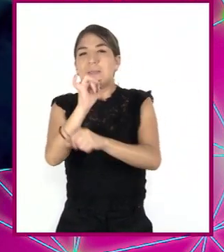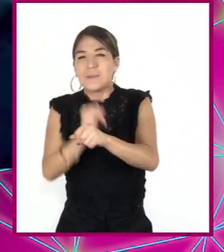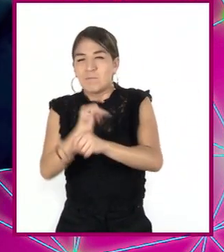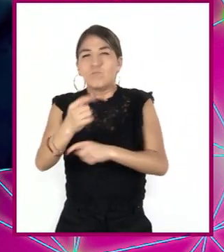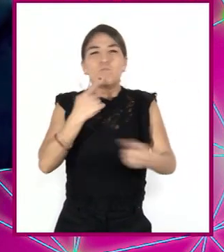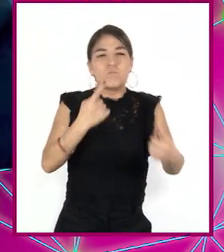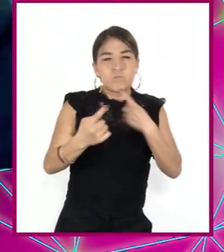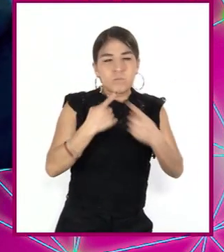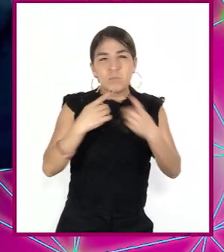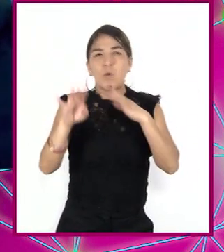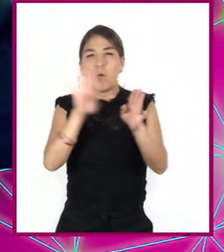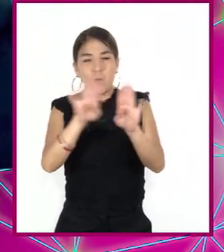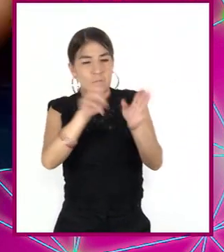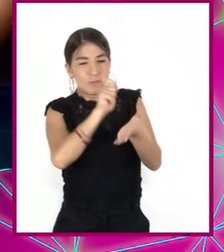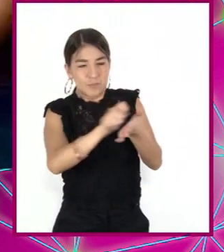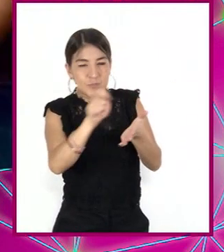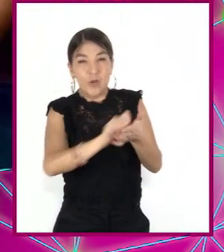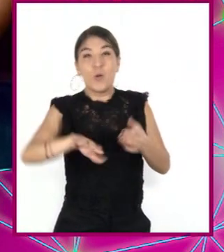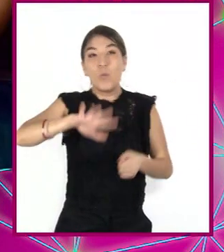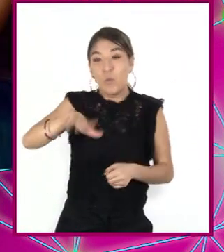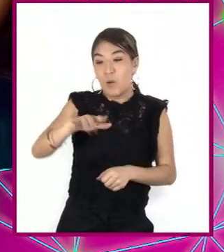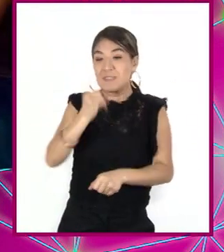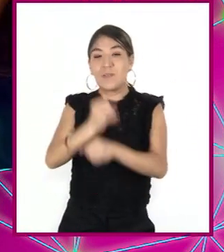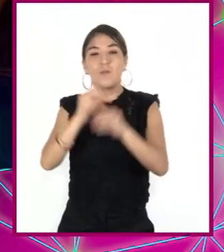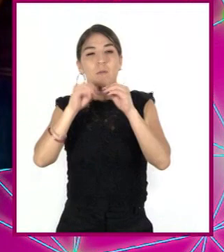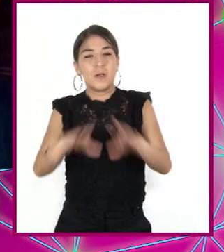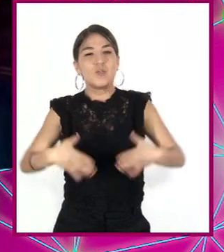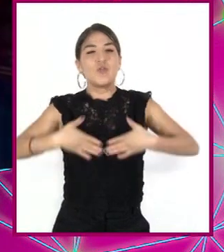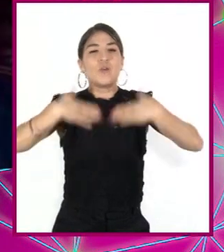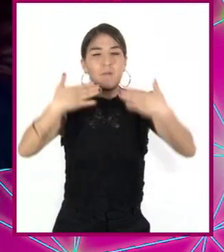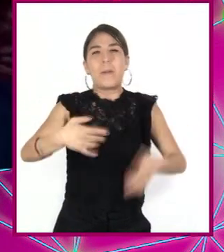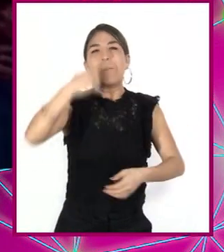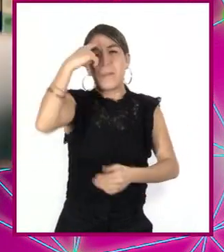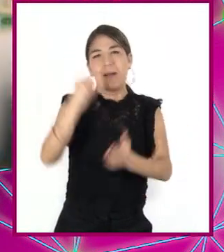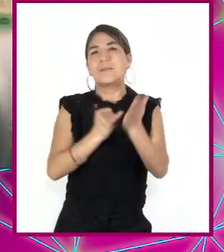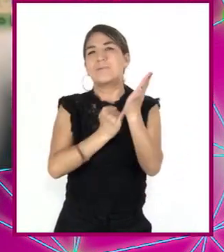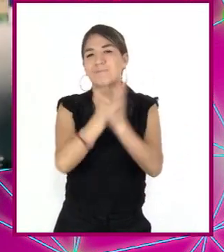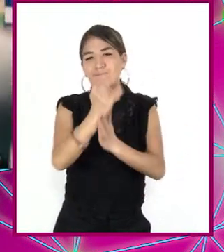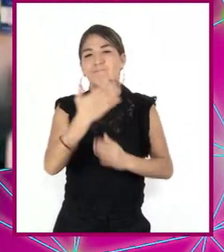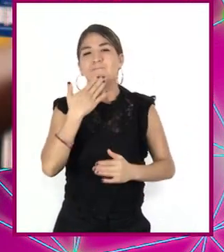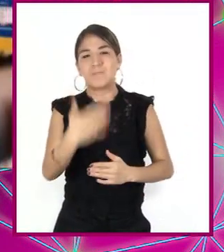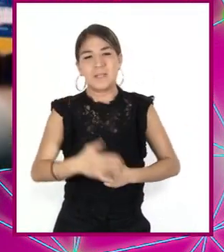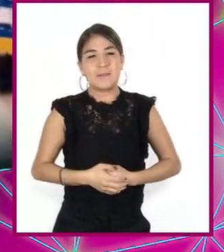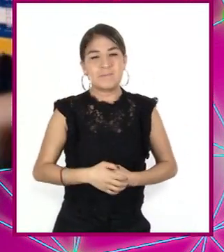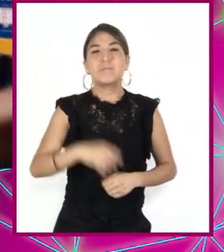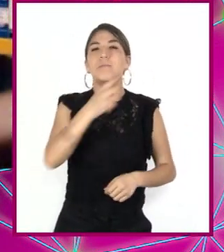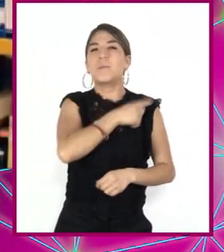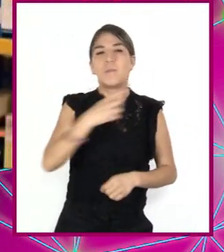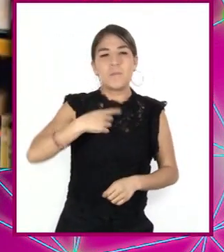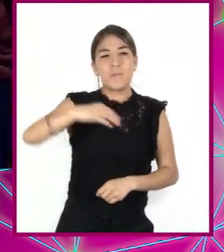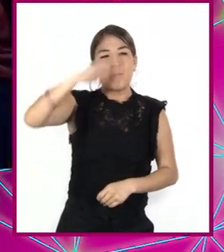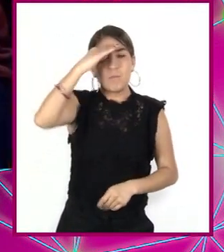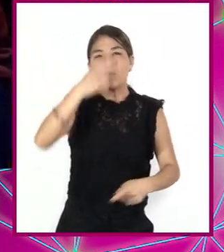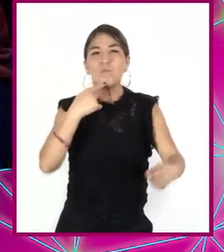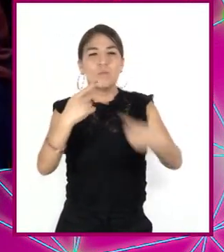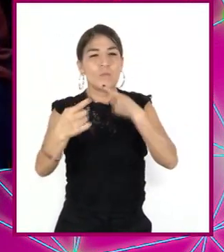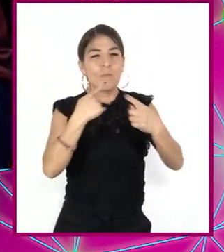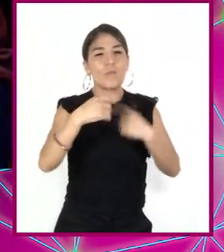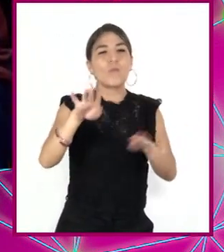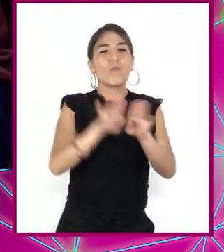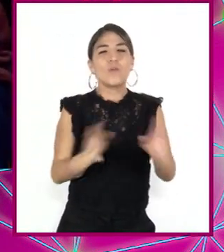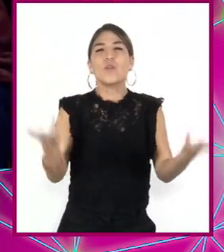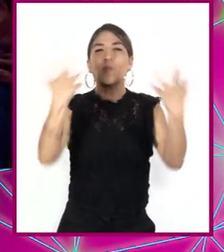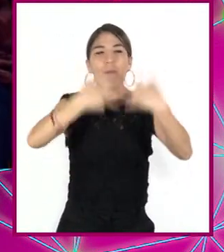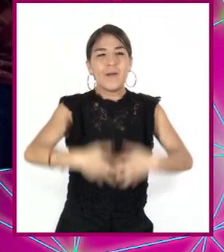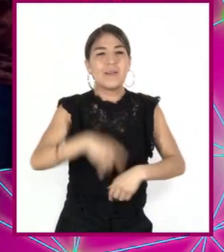crítico la búsqueda de información confiable para la toma de decisiones. Emplear el pensamiento crítico para distinguir fuentes de